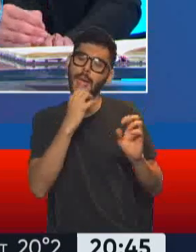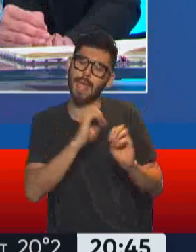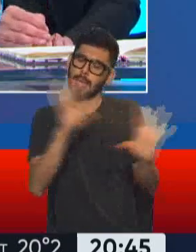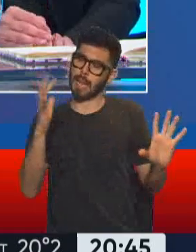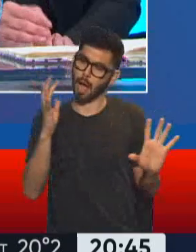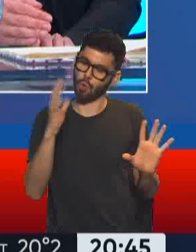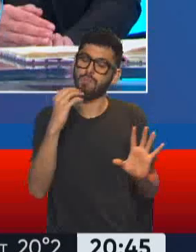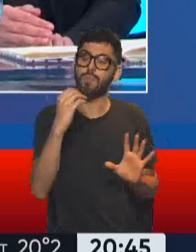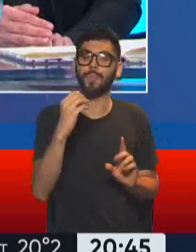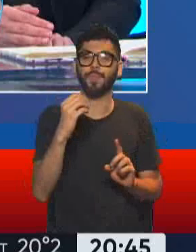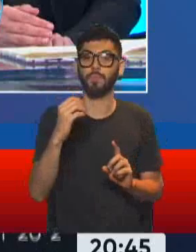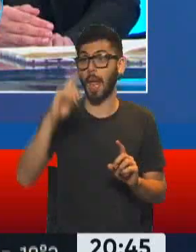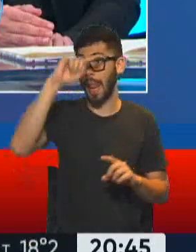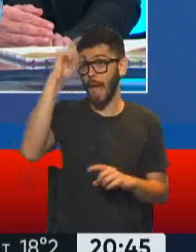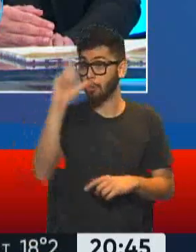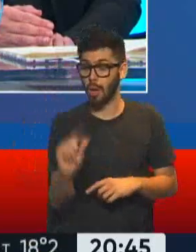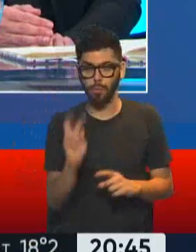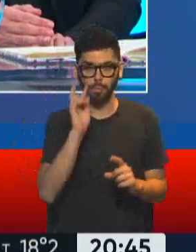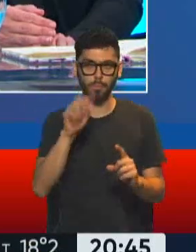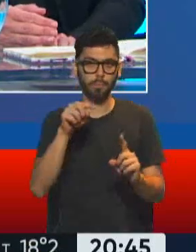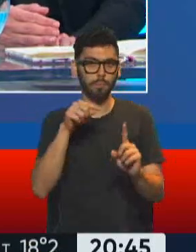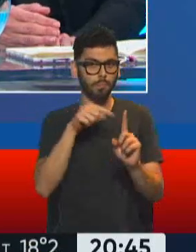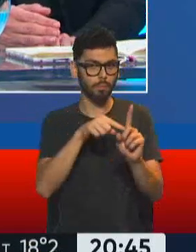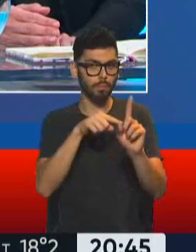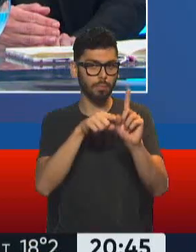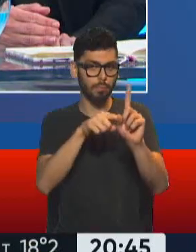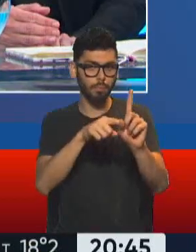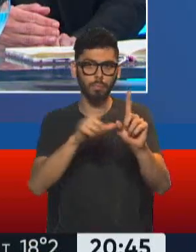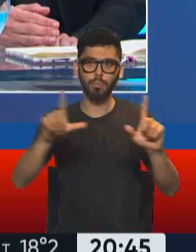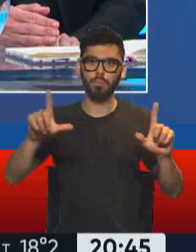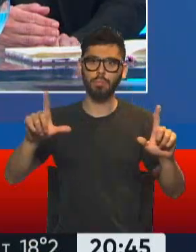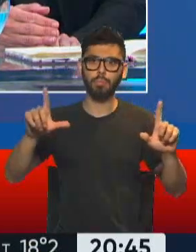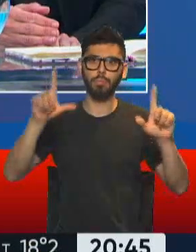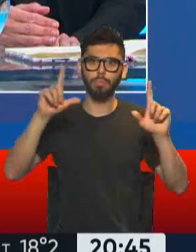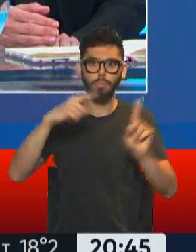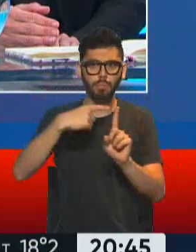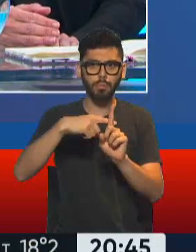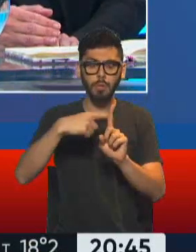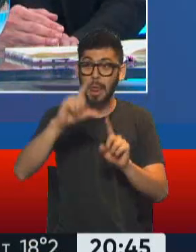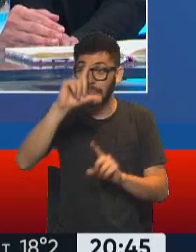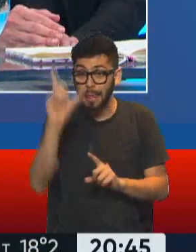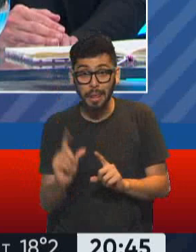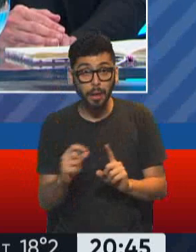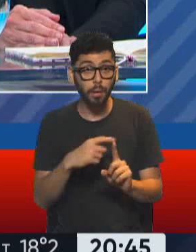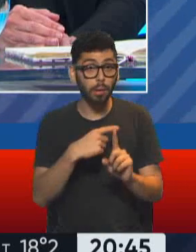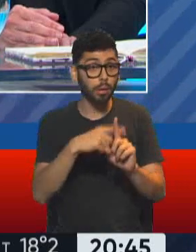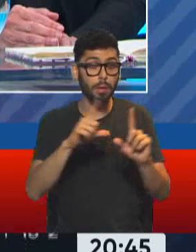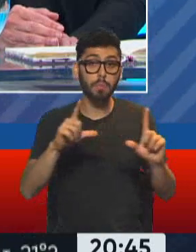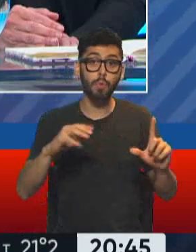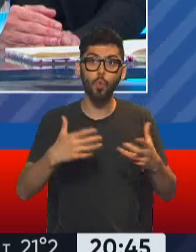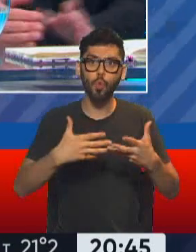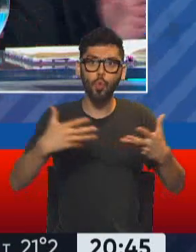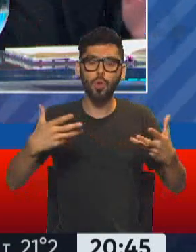nivel nacional que mi ley se ha convertido en una de las figuras con mejor imagen del país me pregunto por